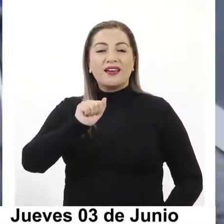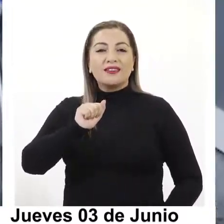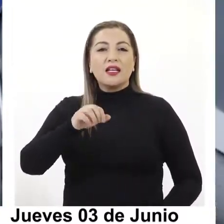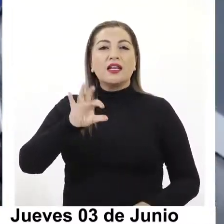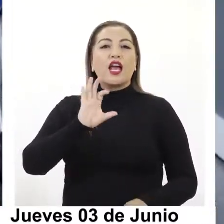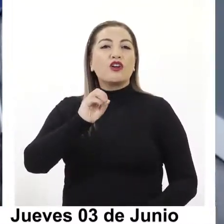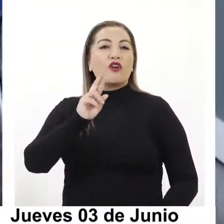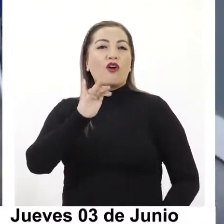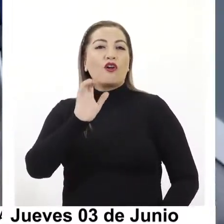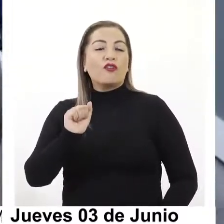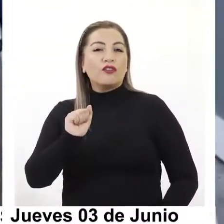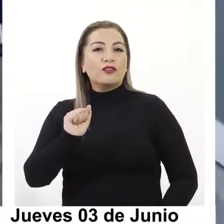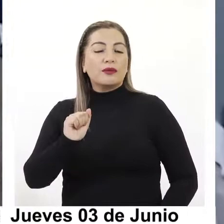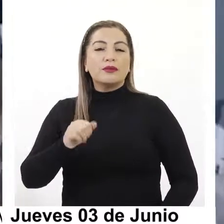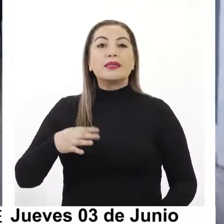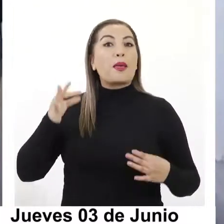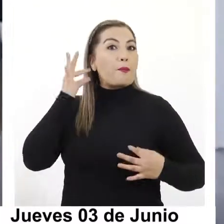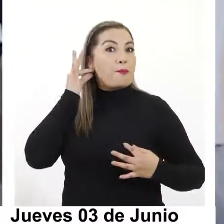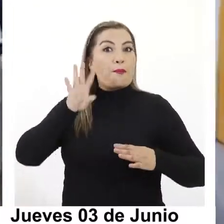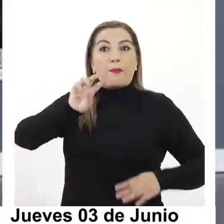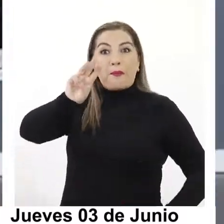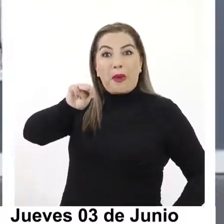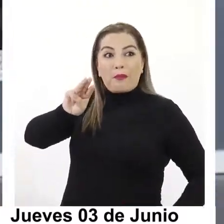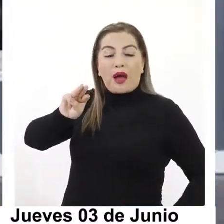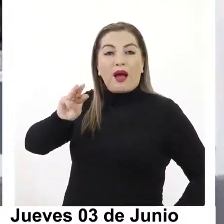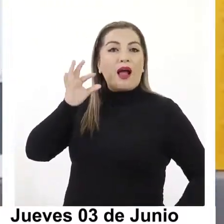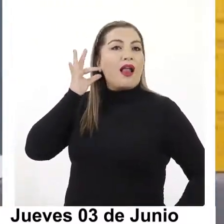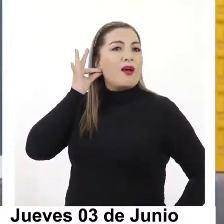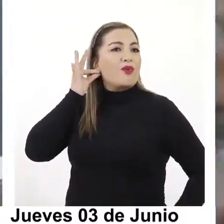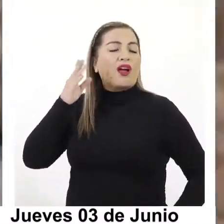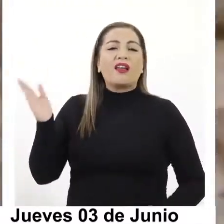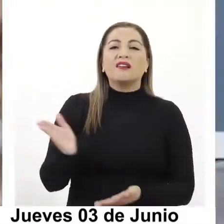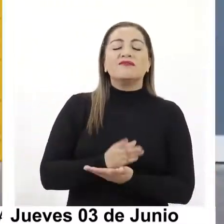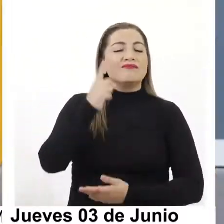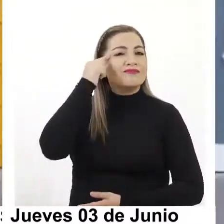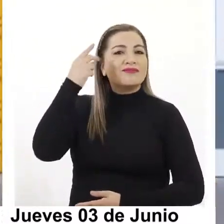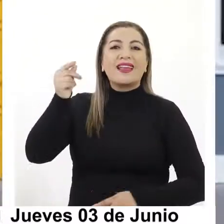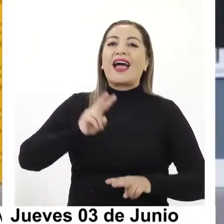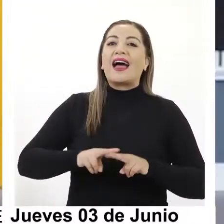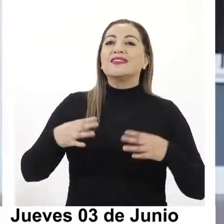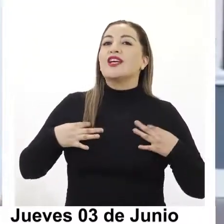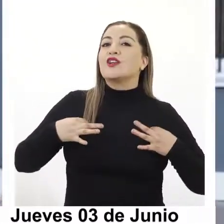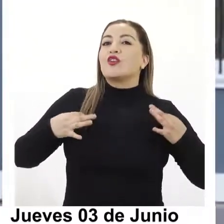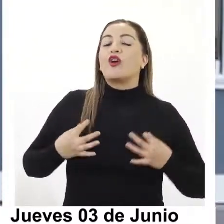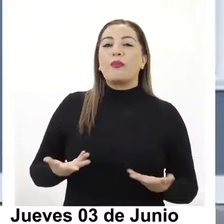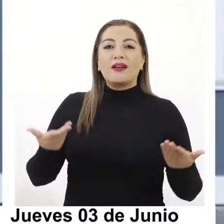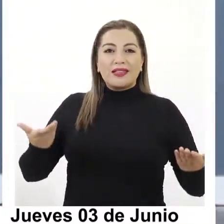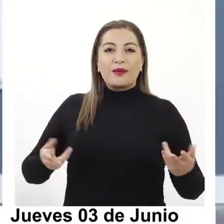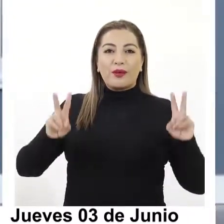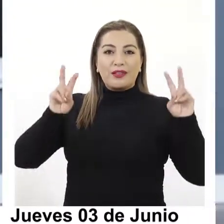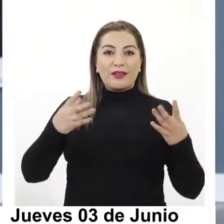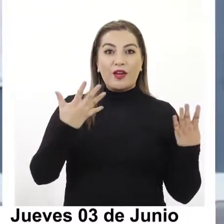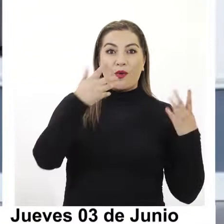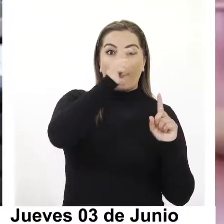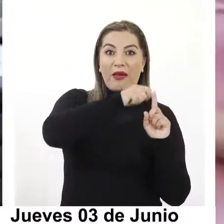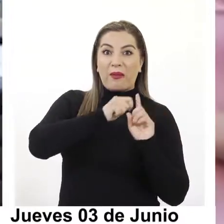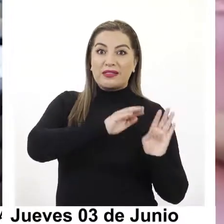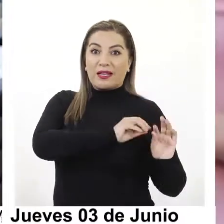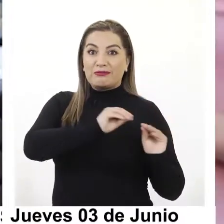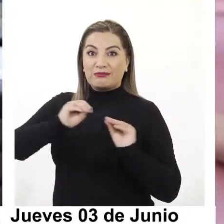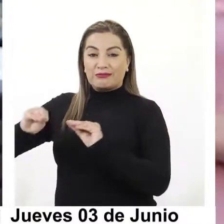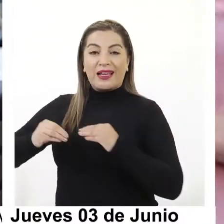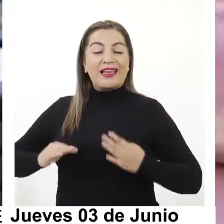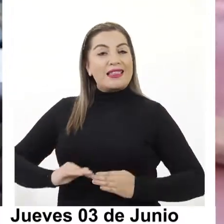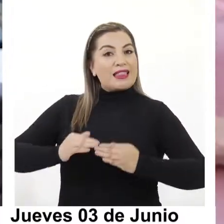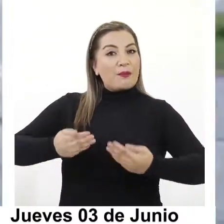927 Maternity, cuyas creadoras buscan entregar una colección que sea útil durante los 9 meses de